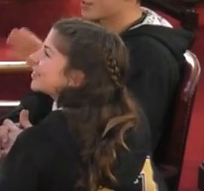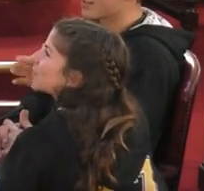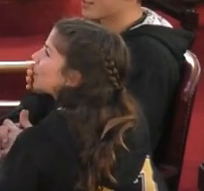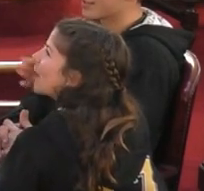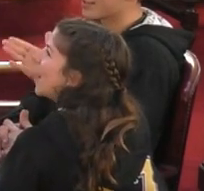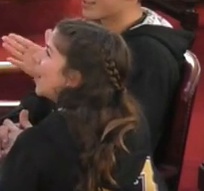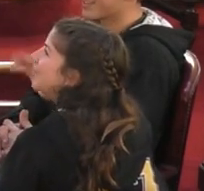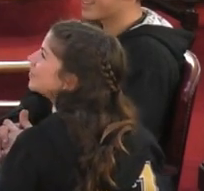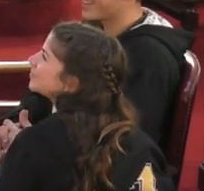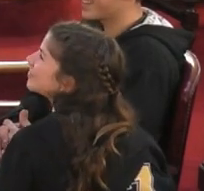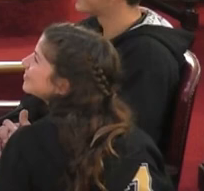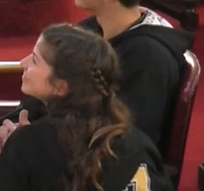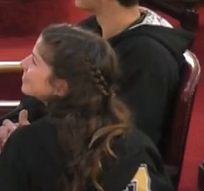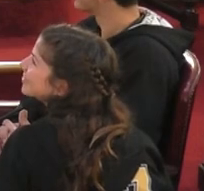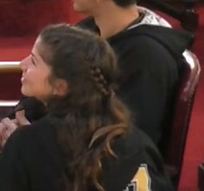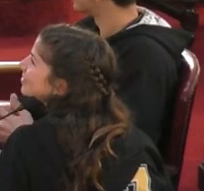Diputado Eber Zuligoy.